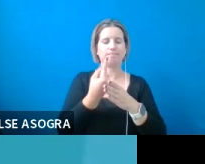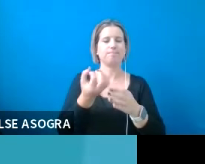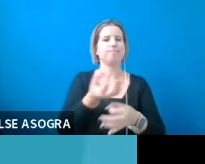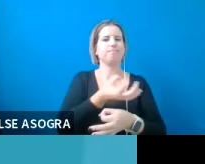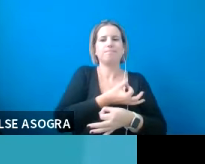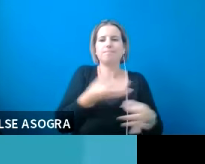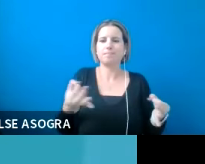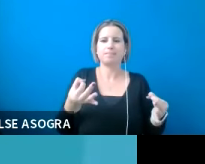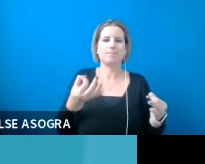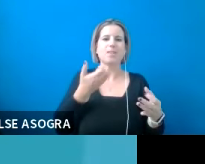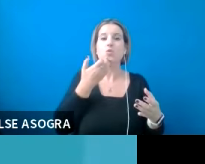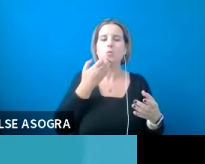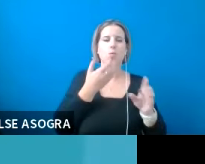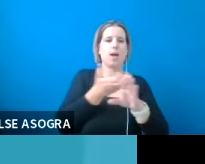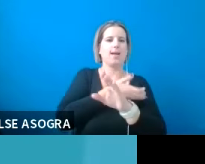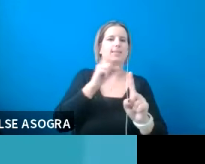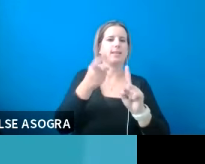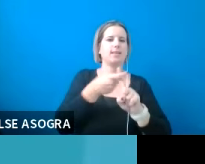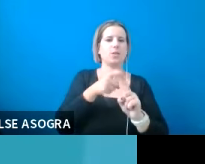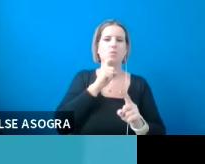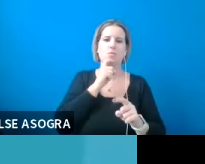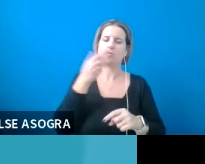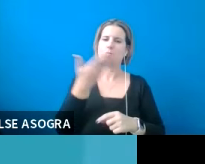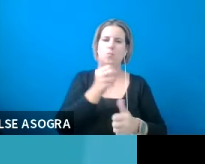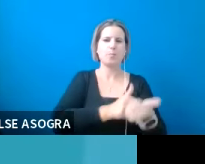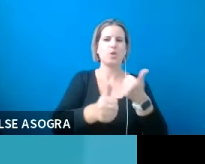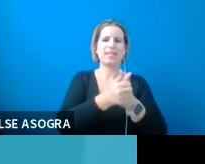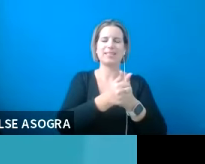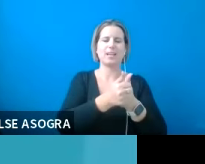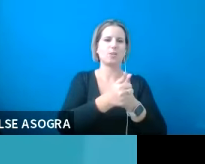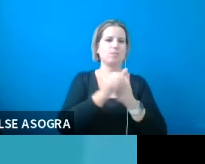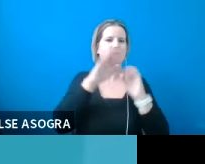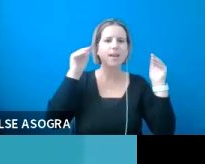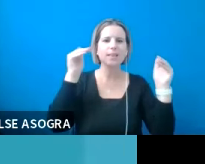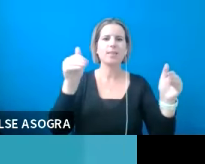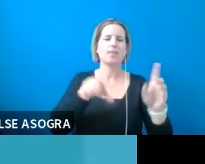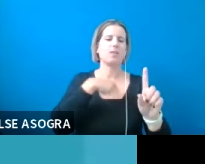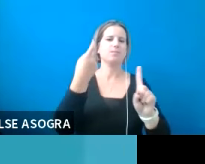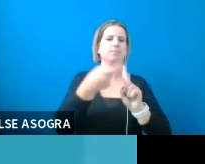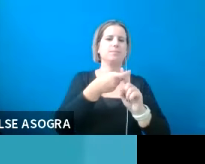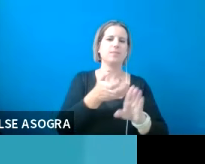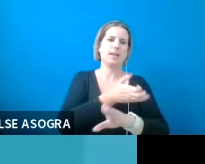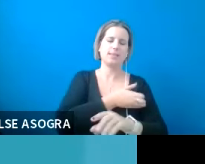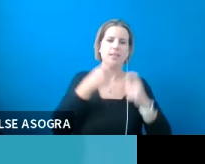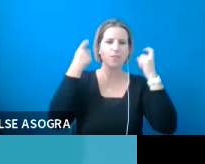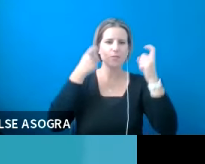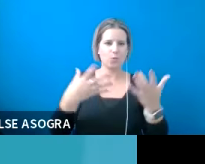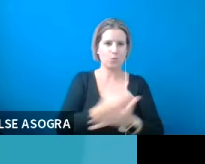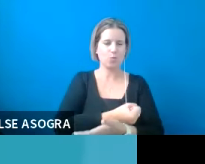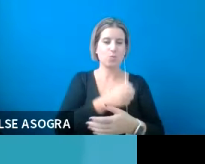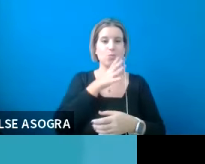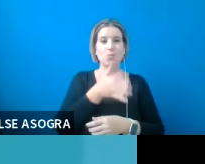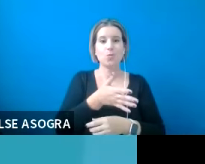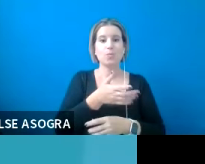detección y diagnóstico debe de ser algo prioritario algo en lo que pongamos todos nuestros esfuerzos sobre todo porque el